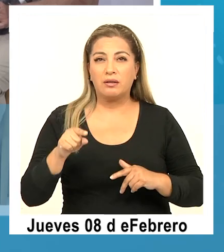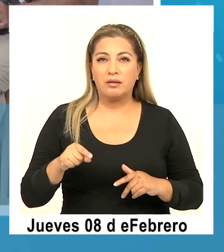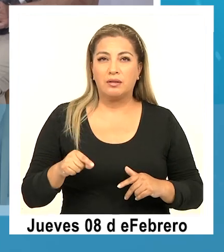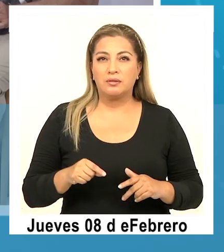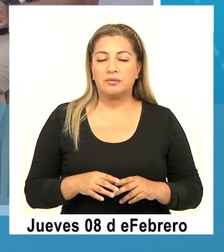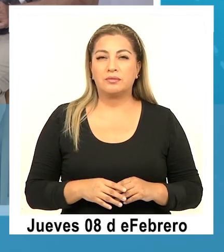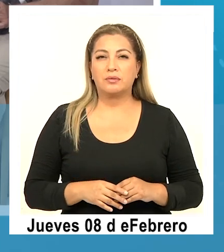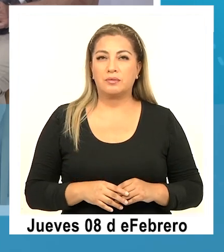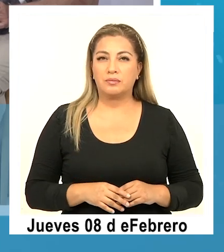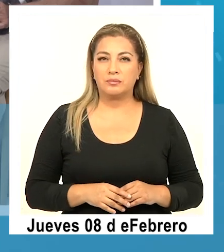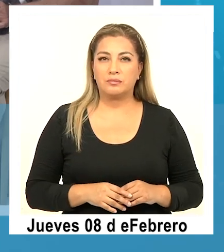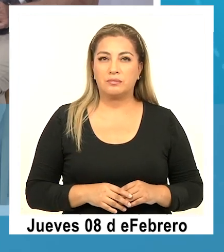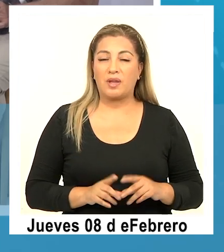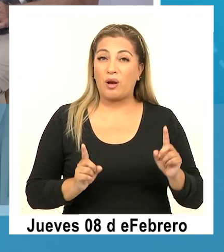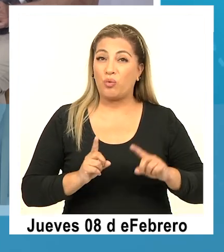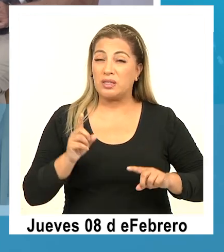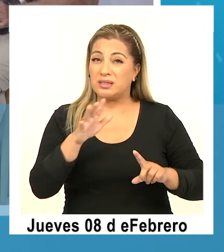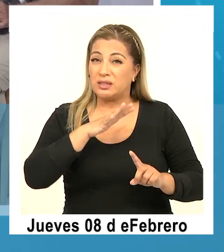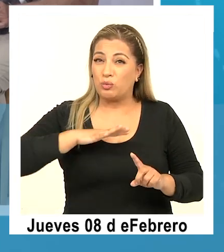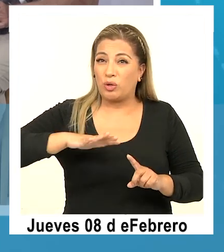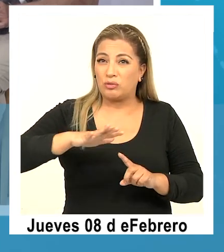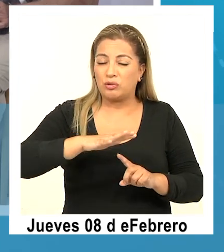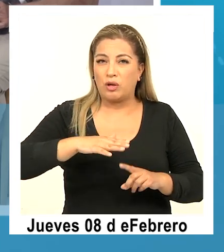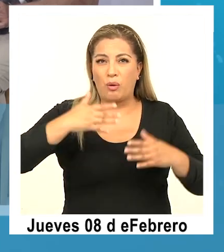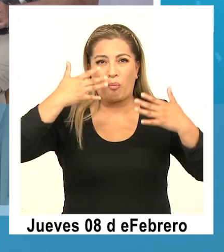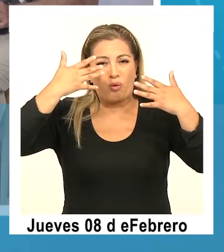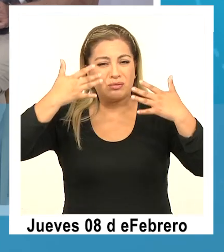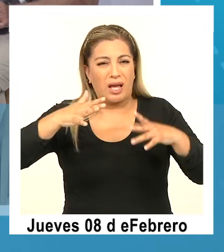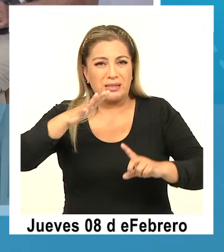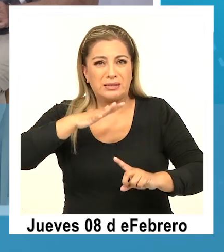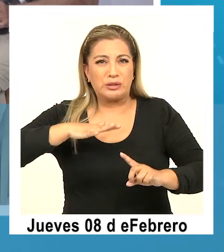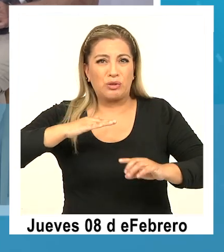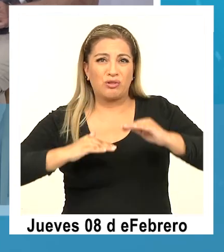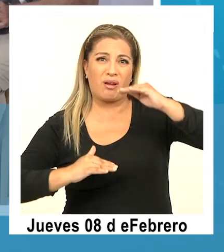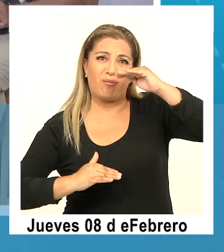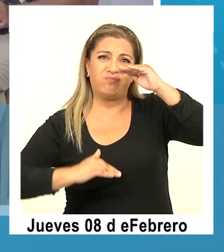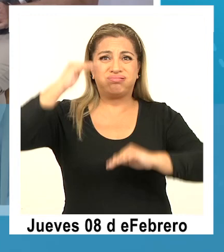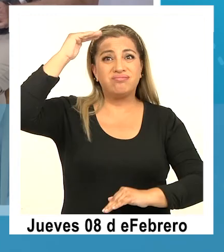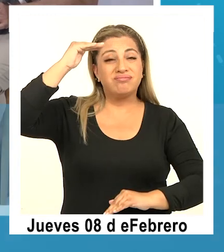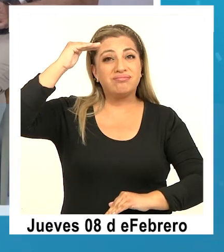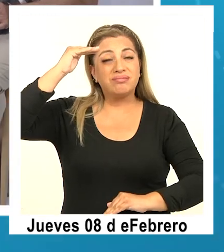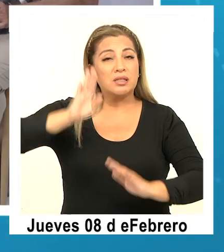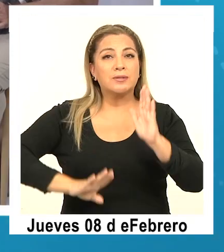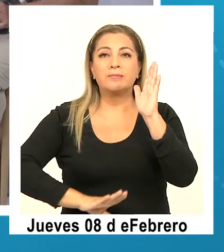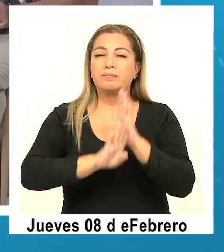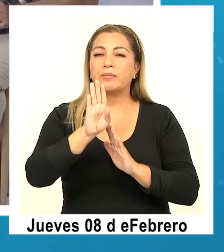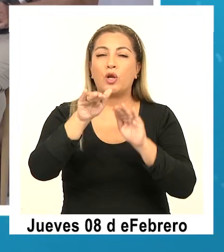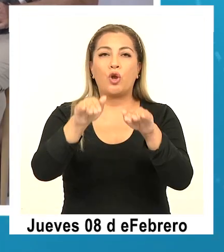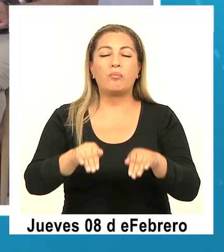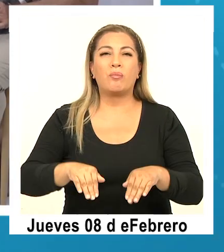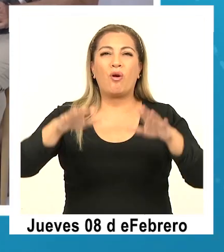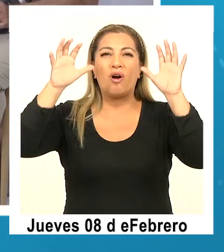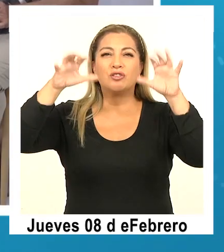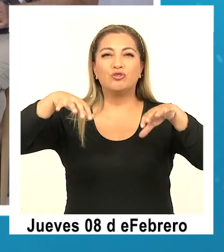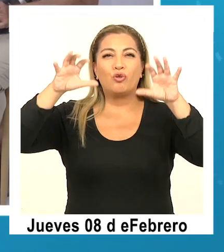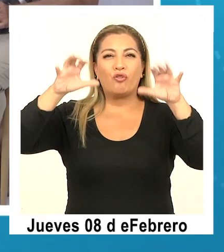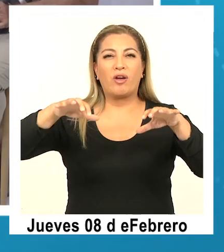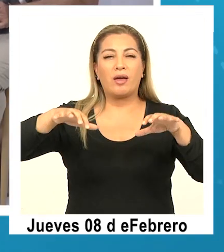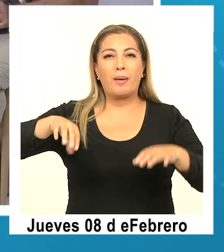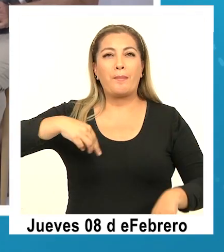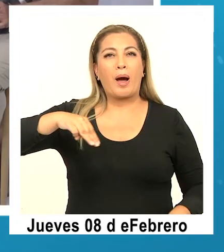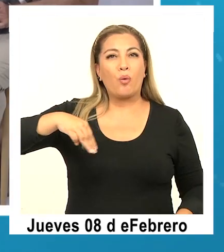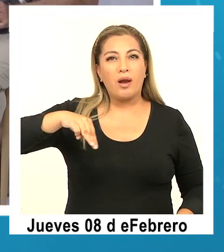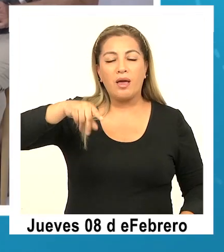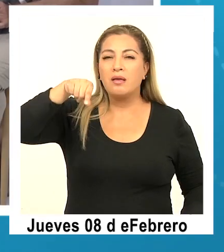de eventos. Pero cuando esos eventos se salen de la norma, como fueron las lluvias del Maule,